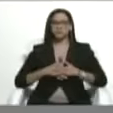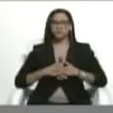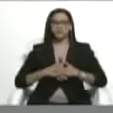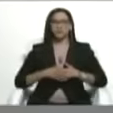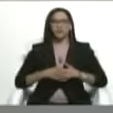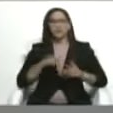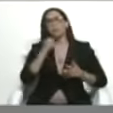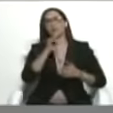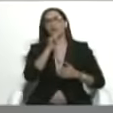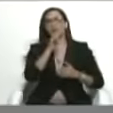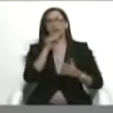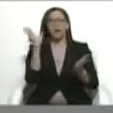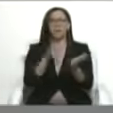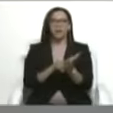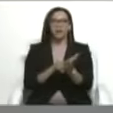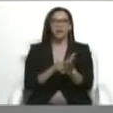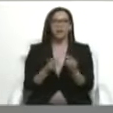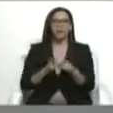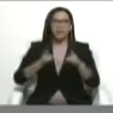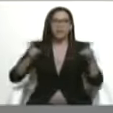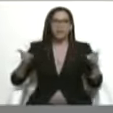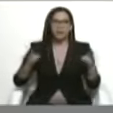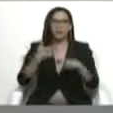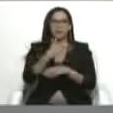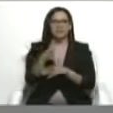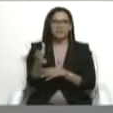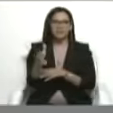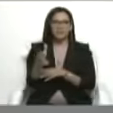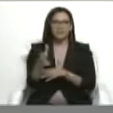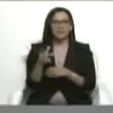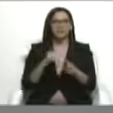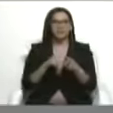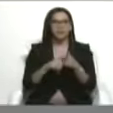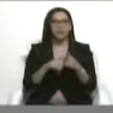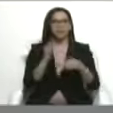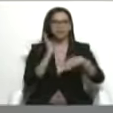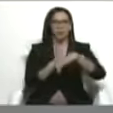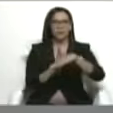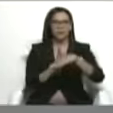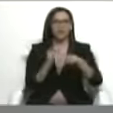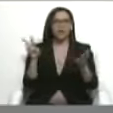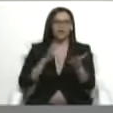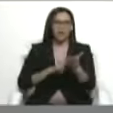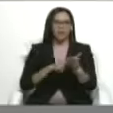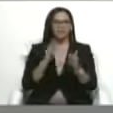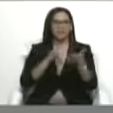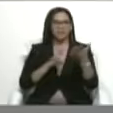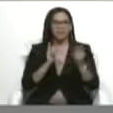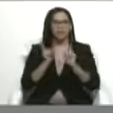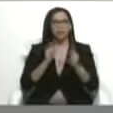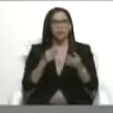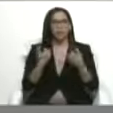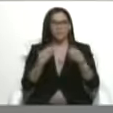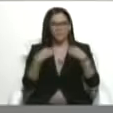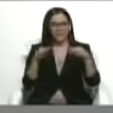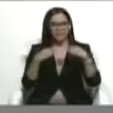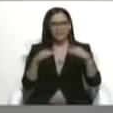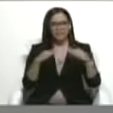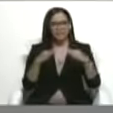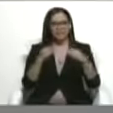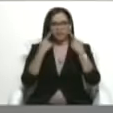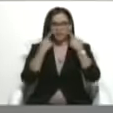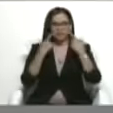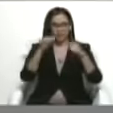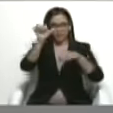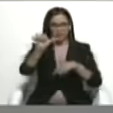noticia. Nos acaban de aprobar una extensión de tiempo en el programa 360. Así que vamos a hacer una pausa y al regreso vamos a estar leyendo algunos mensajes de la audiencia que lo está sintonizando